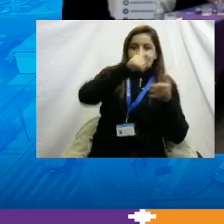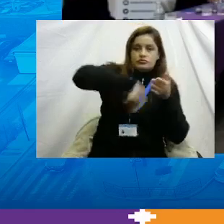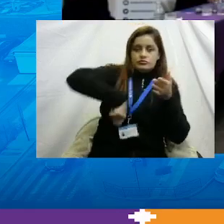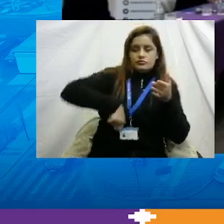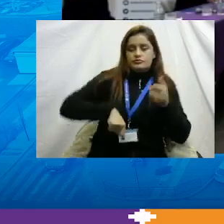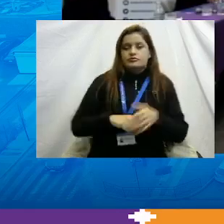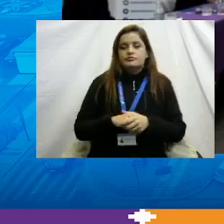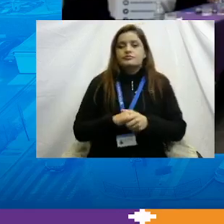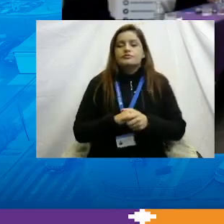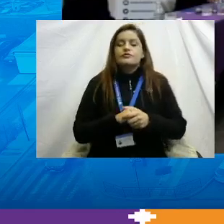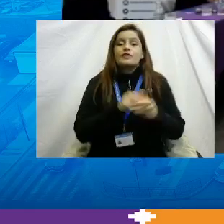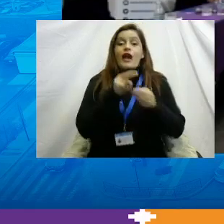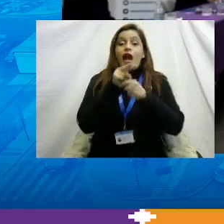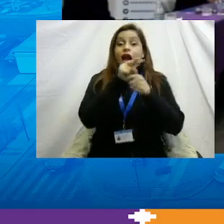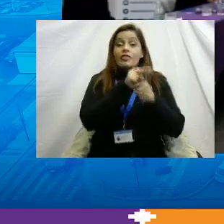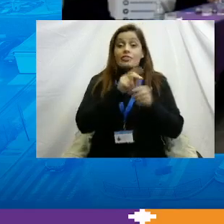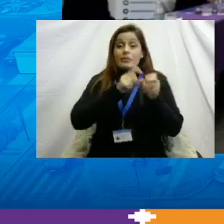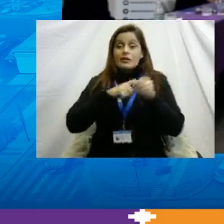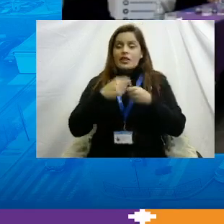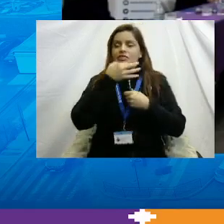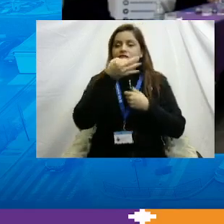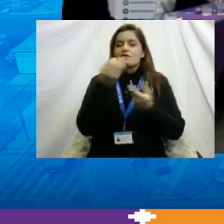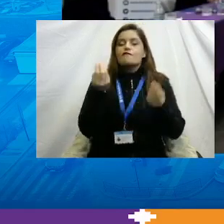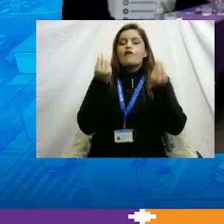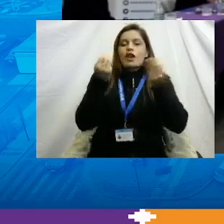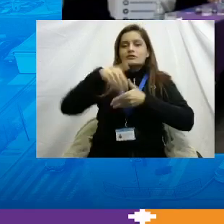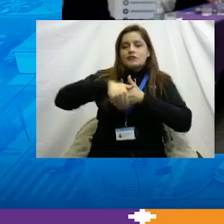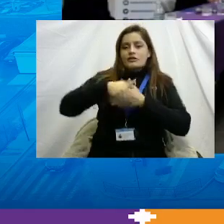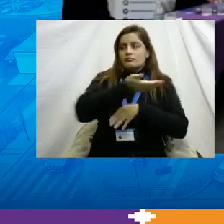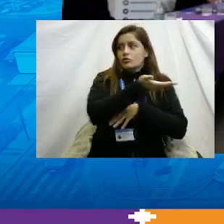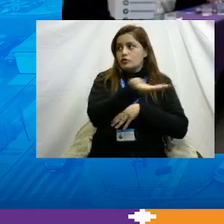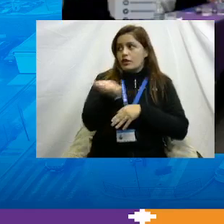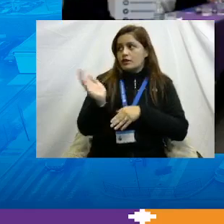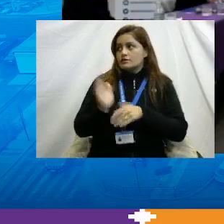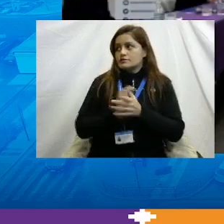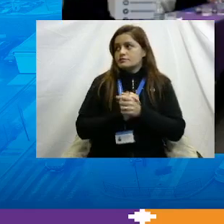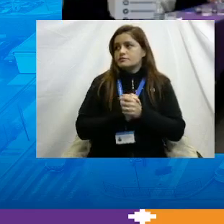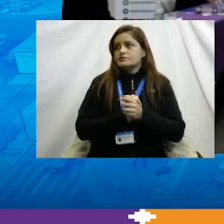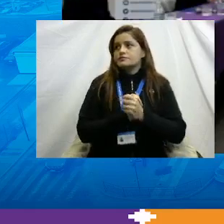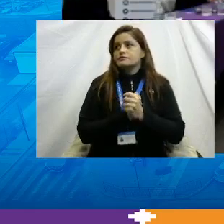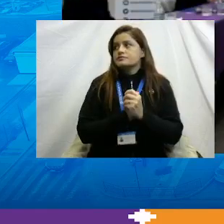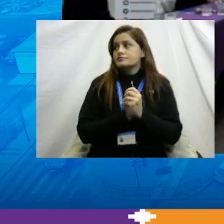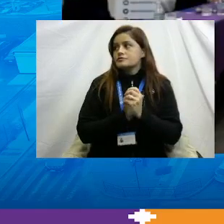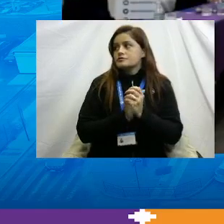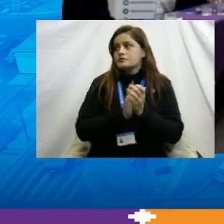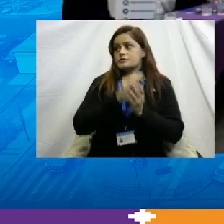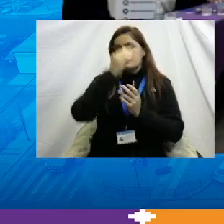Buenas tardes, concejales, alcaldesa, público presente, vecinos y vecinas que no ven.